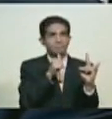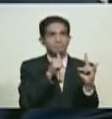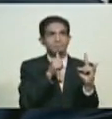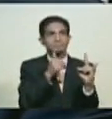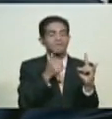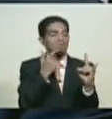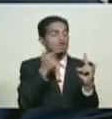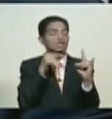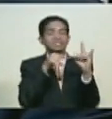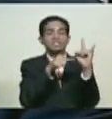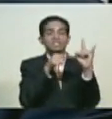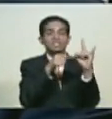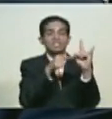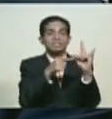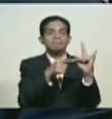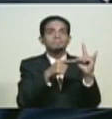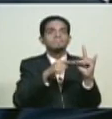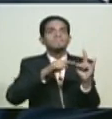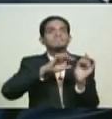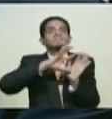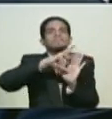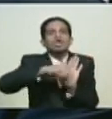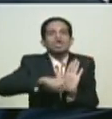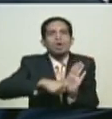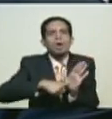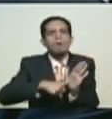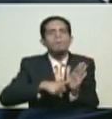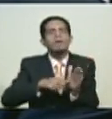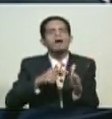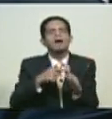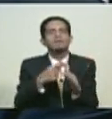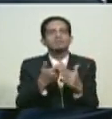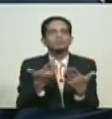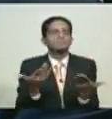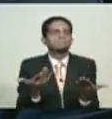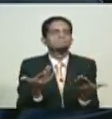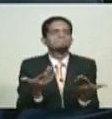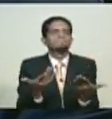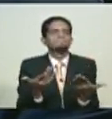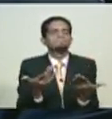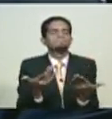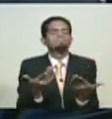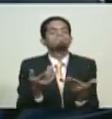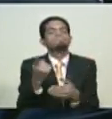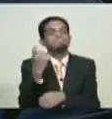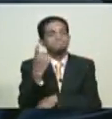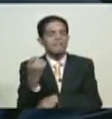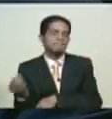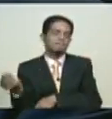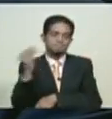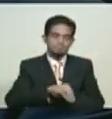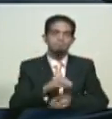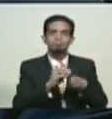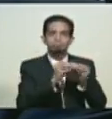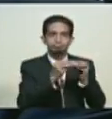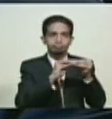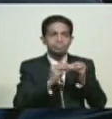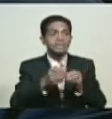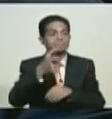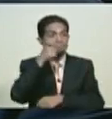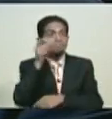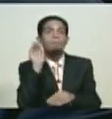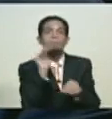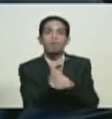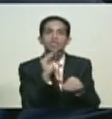cobre y es de toda la acción criminal y ustedes dio la orden para que junto al ministro reverón se establezca una acción especial de protección